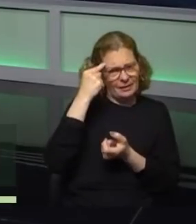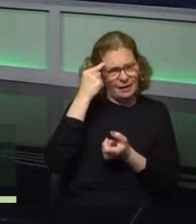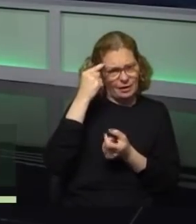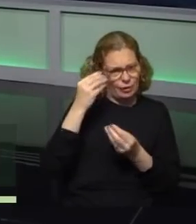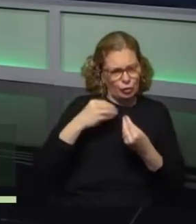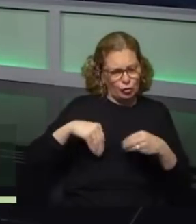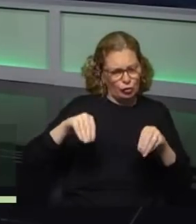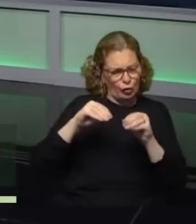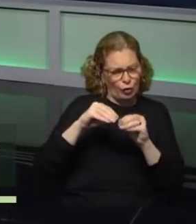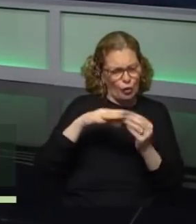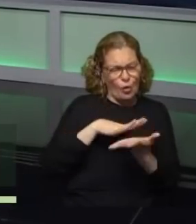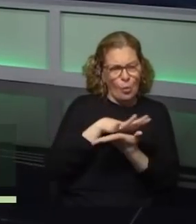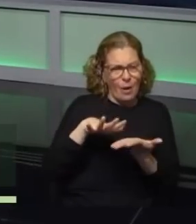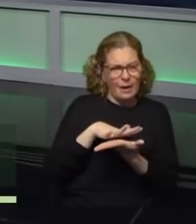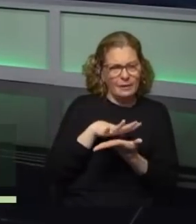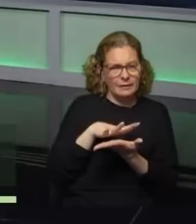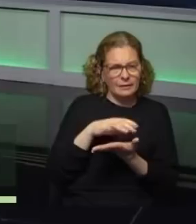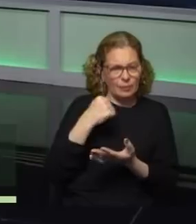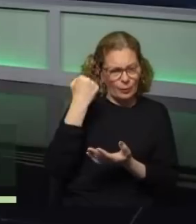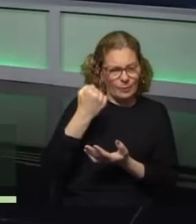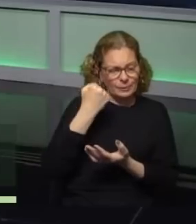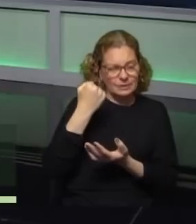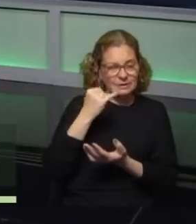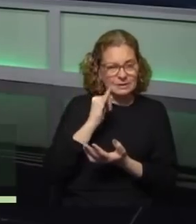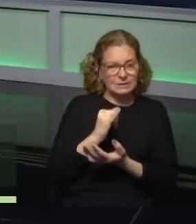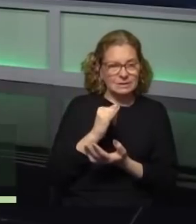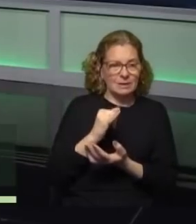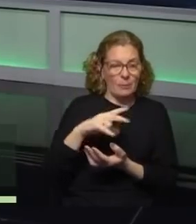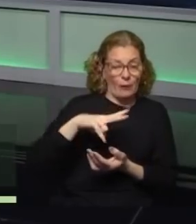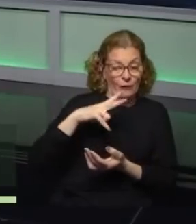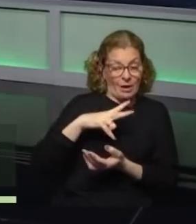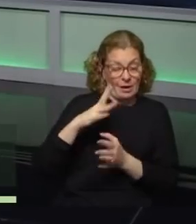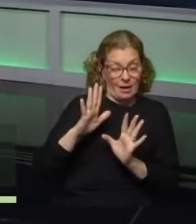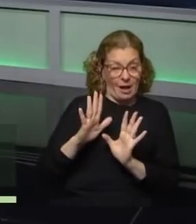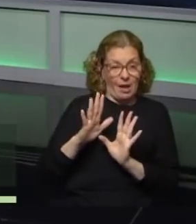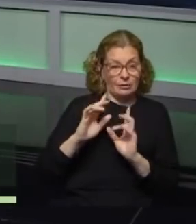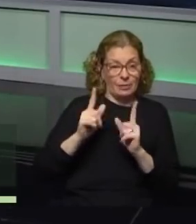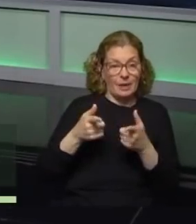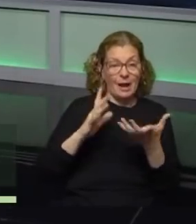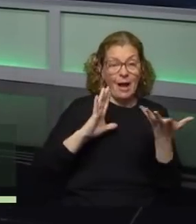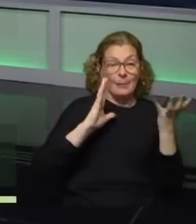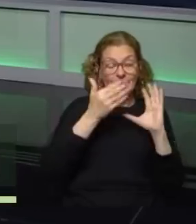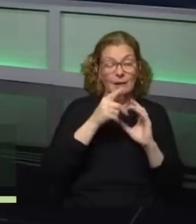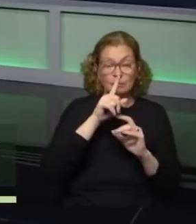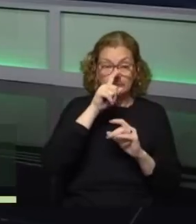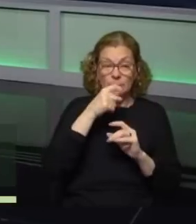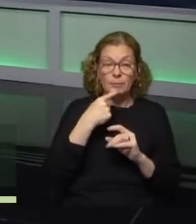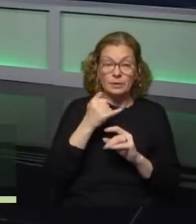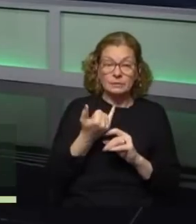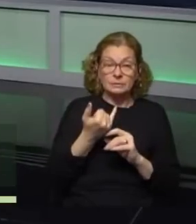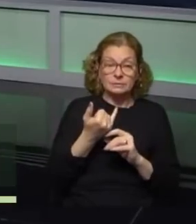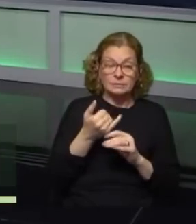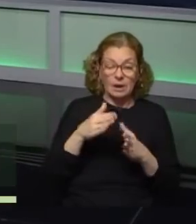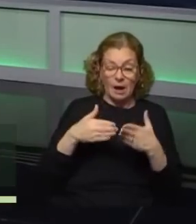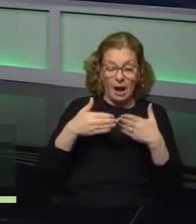todo ciertos espacios que son valorados y privilegiados y con valores también ambientales en Montevideo por ejemplo como